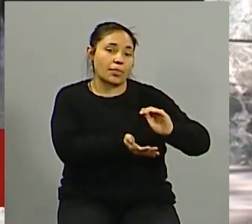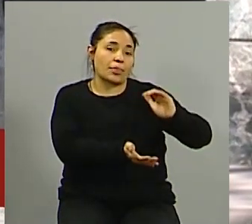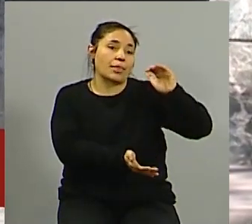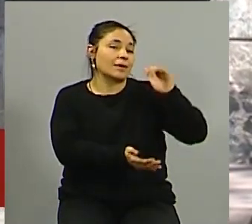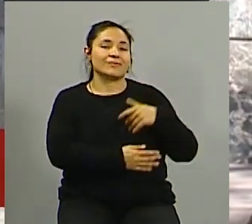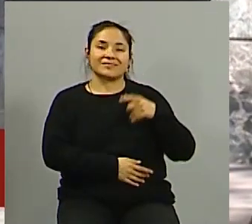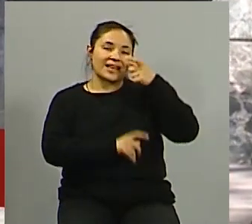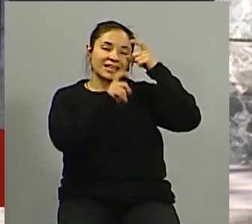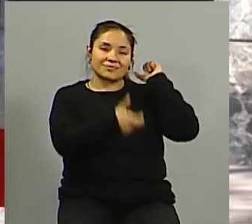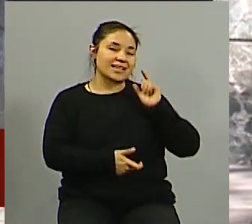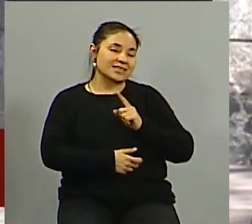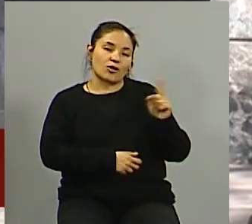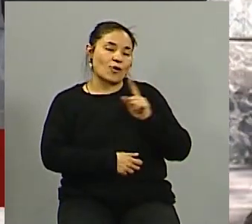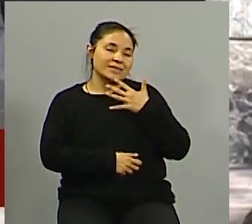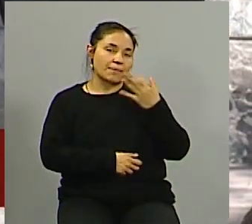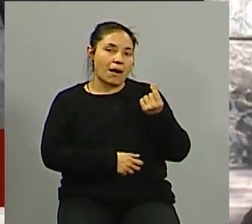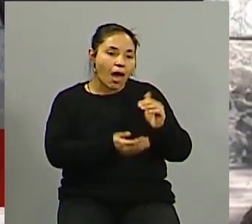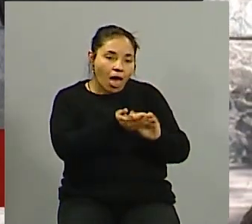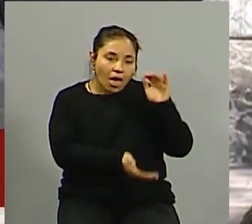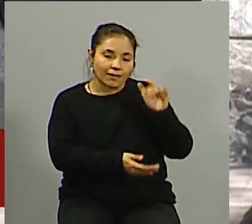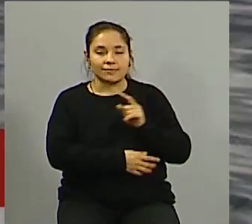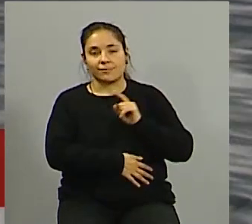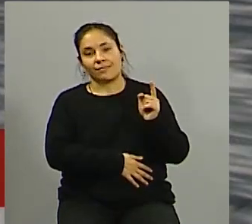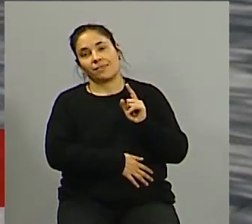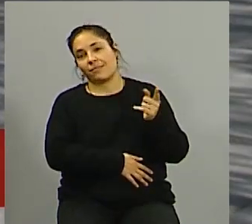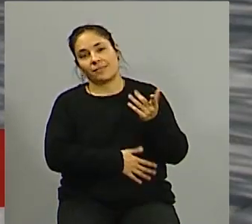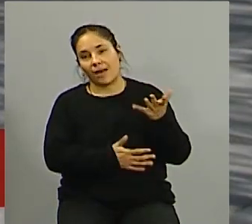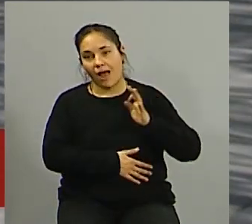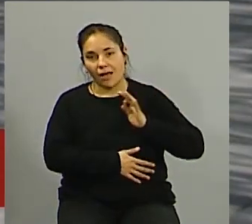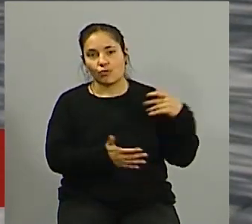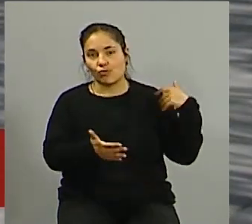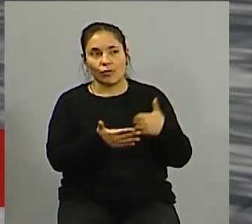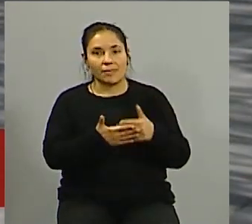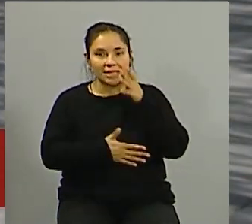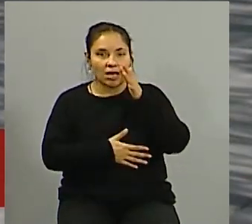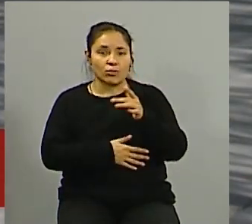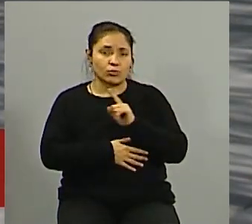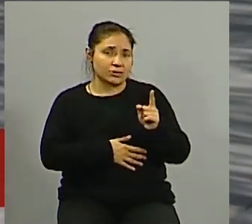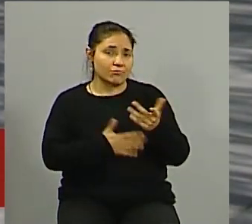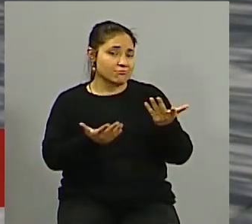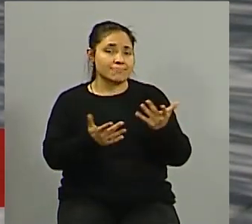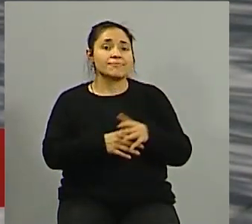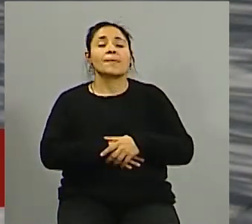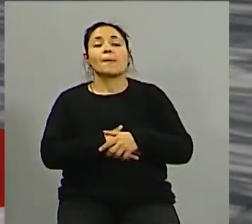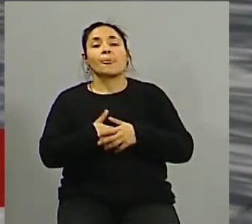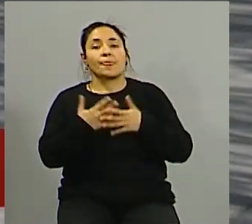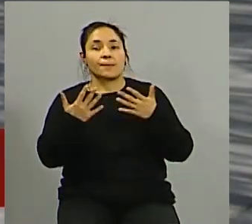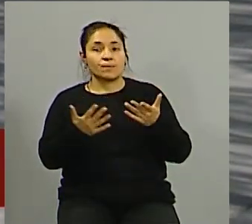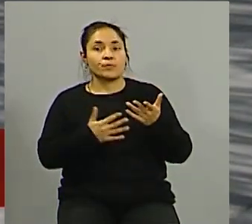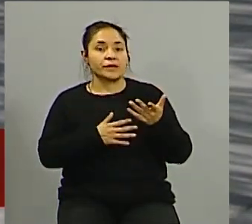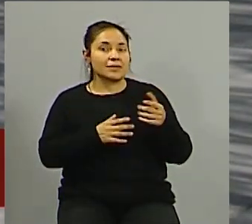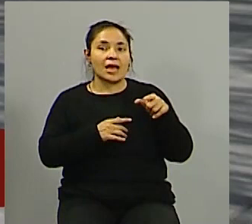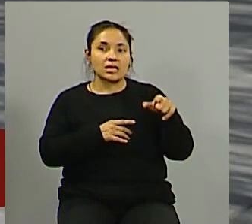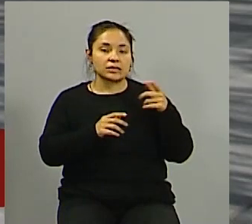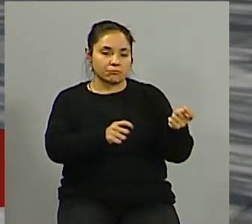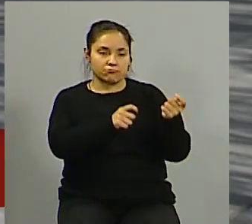experiencia la tenemos cerca en el tiempo, digamos, porque no ha pasado tanto tiempo en Argentina. Bueno, nosotros ese sistema